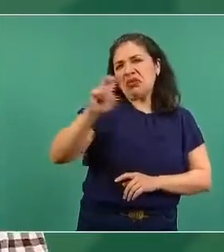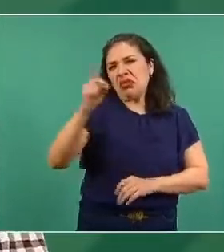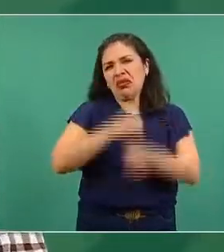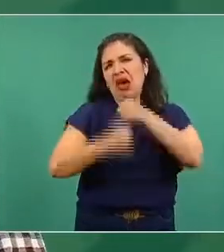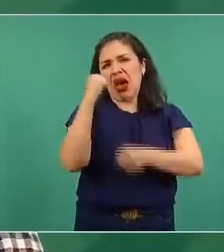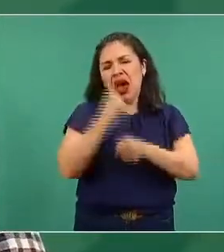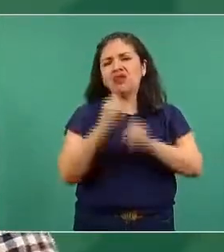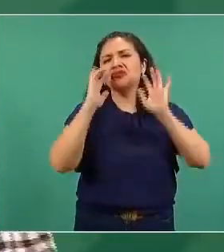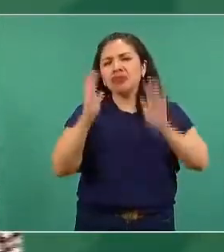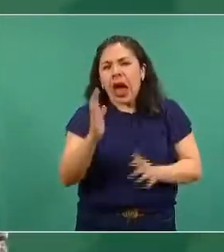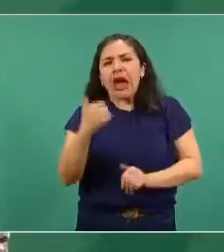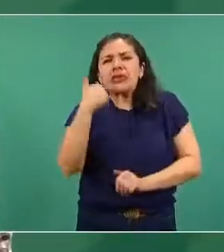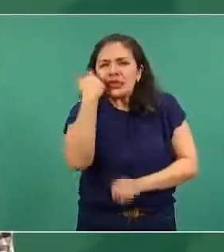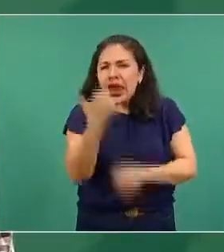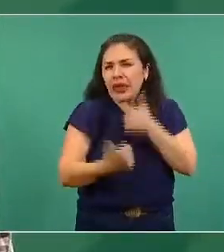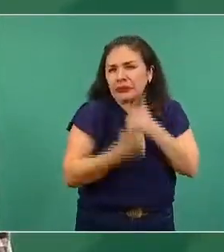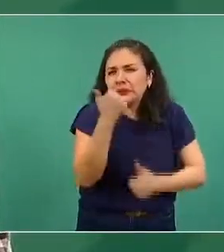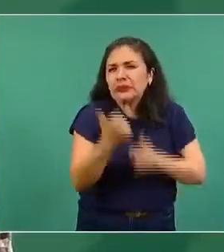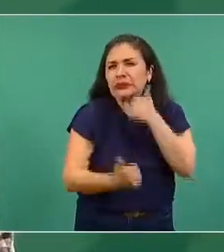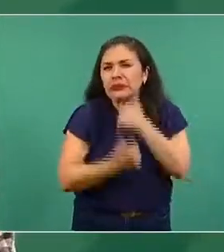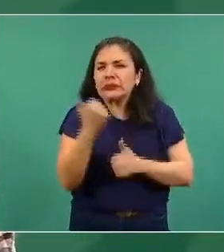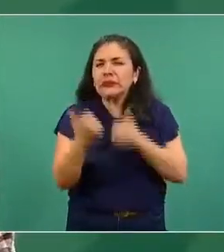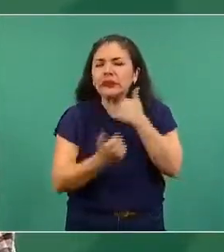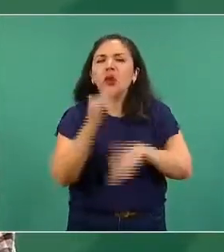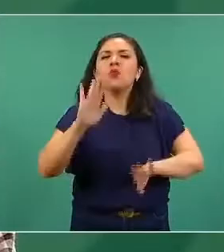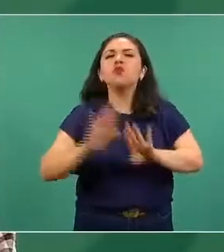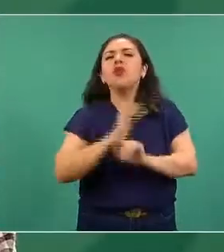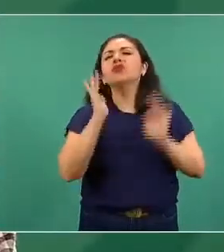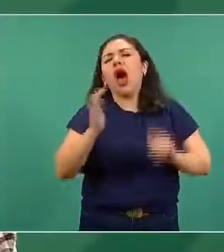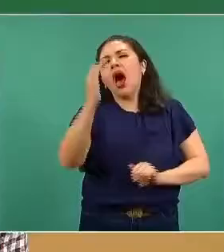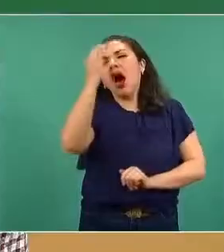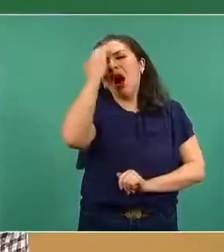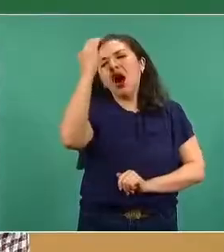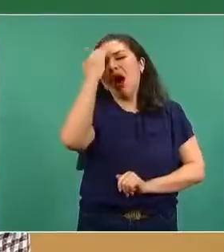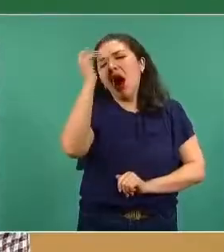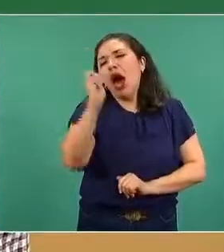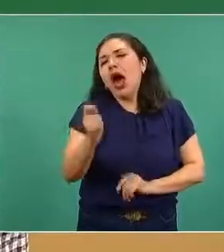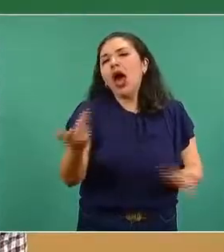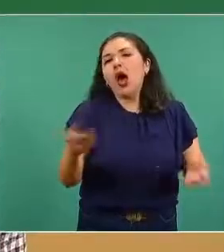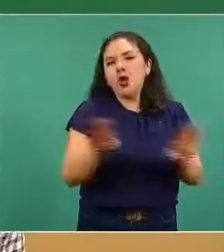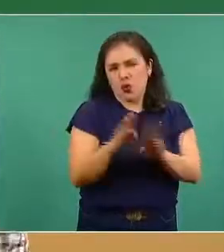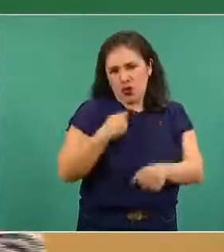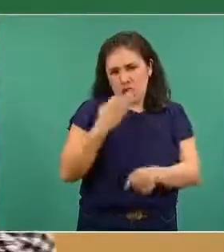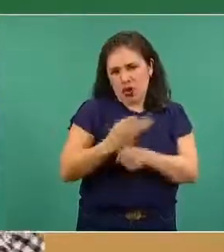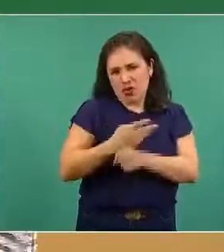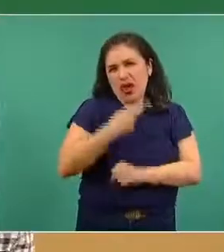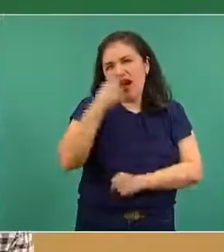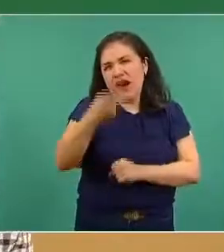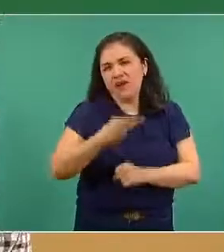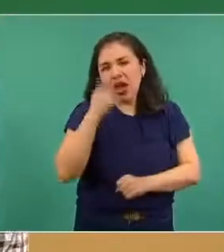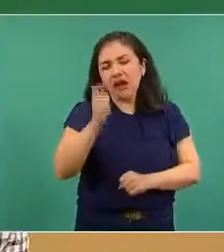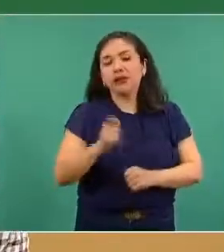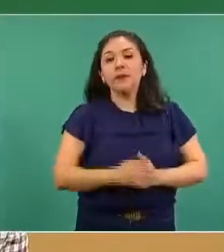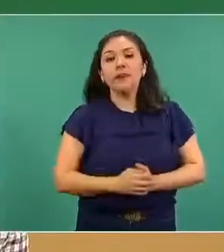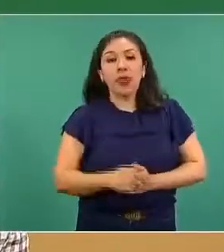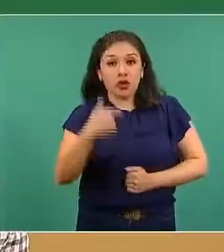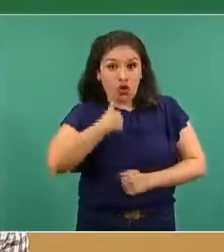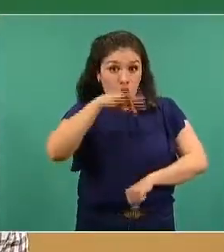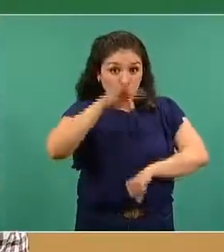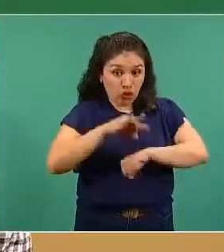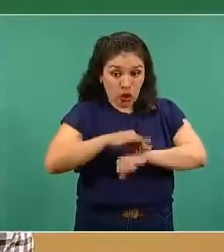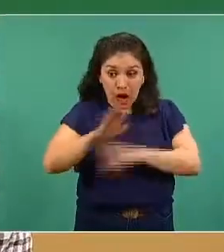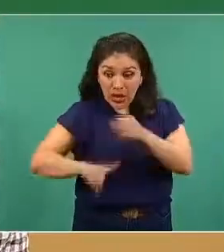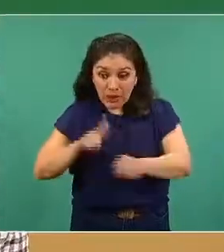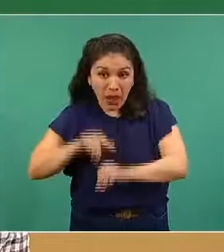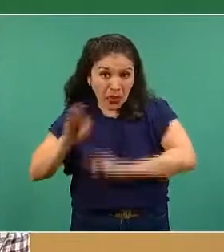ha intentado. Esto porque se conoce, lo que voy a decir ahora es con las limitaciones de que yo no soy médico